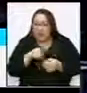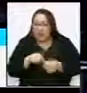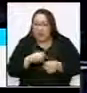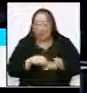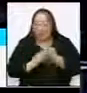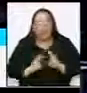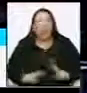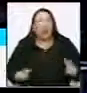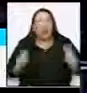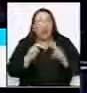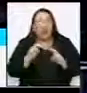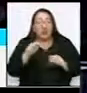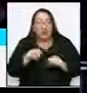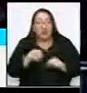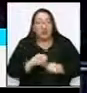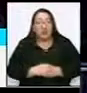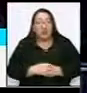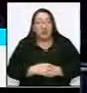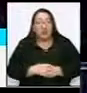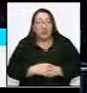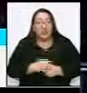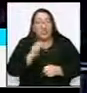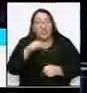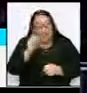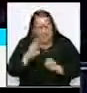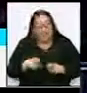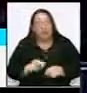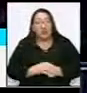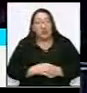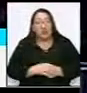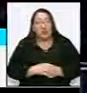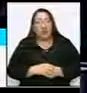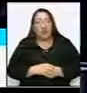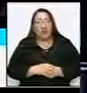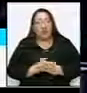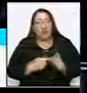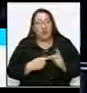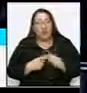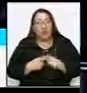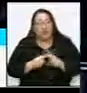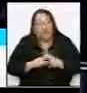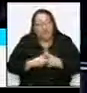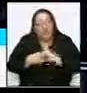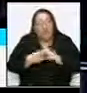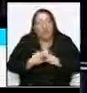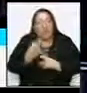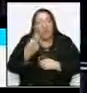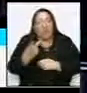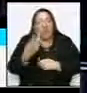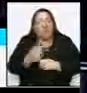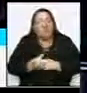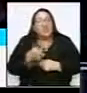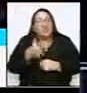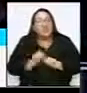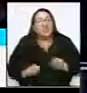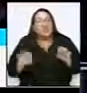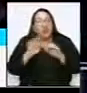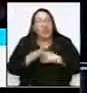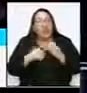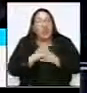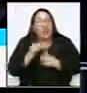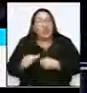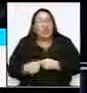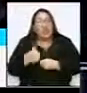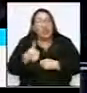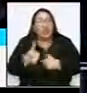válido. Es válido. Por tanto, partamos de dos principios. El principio